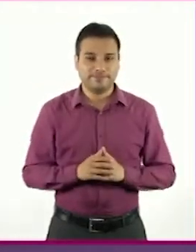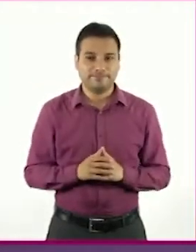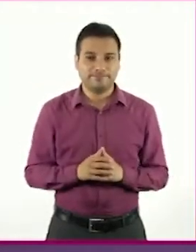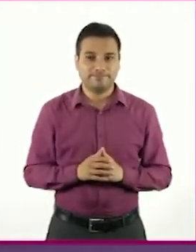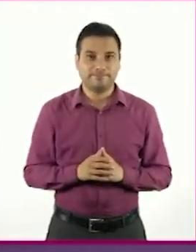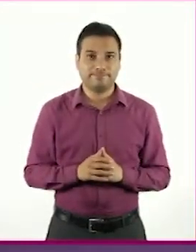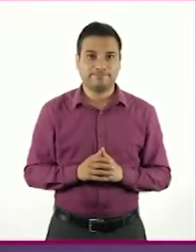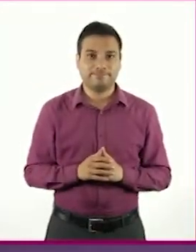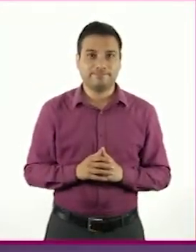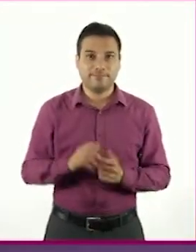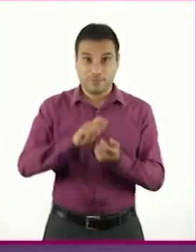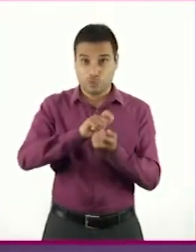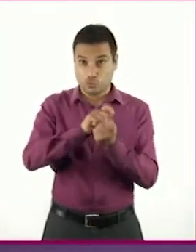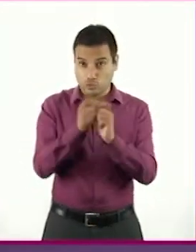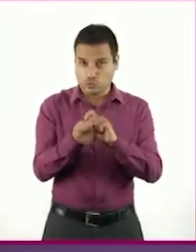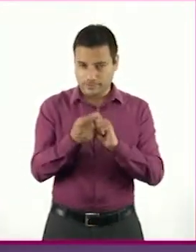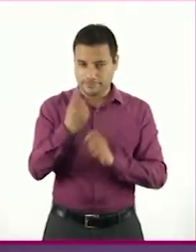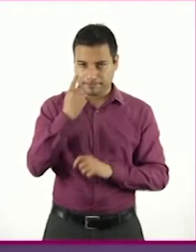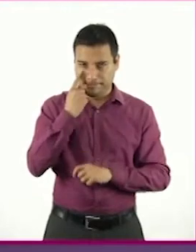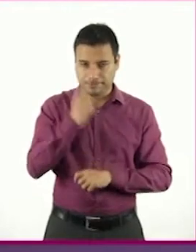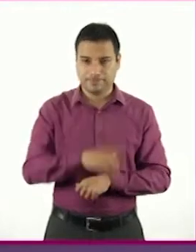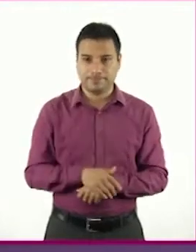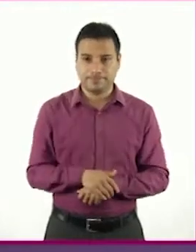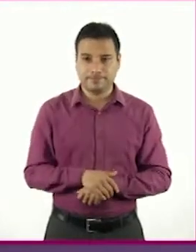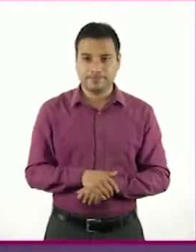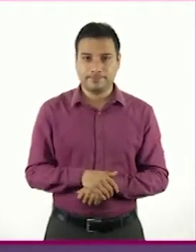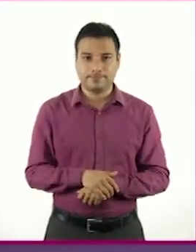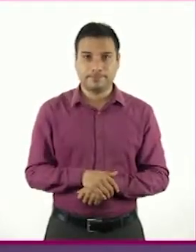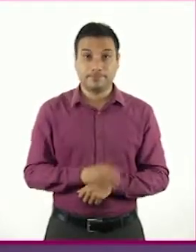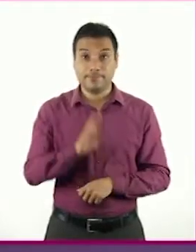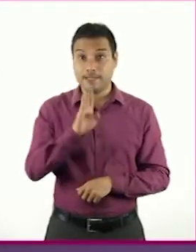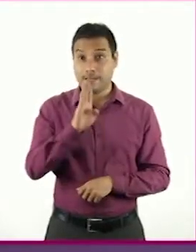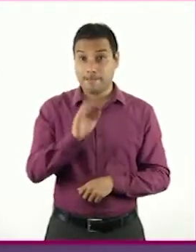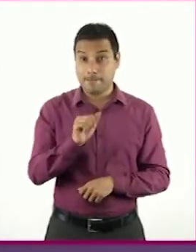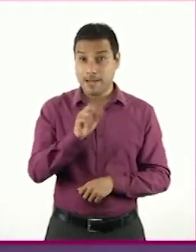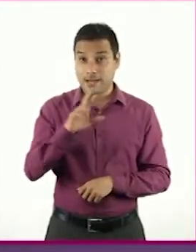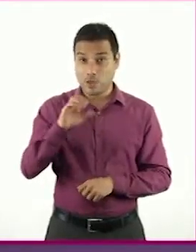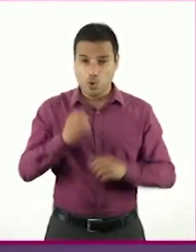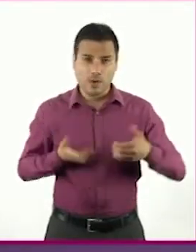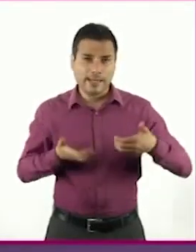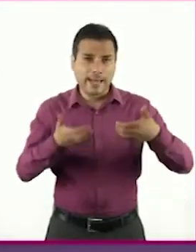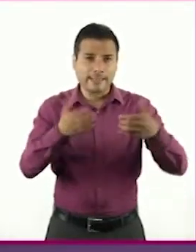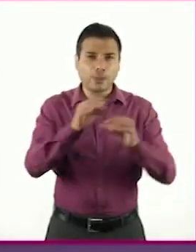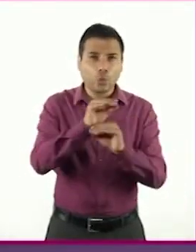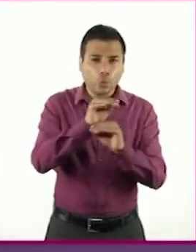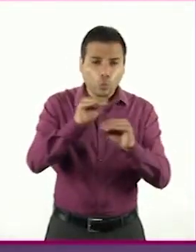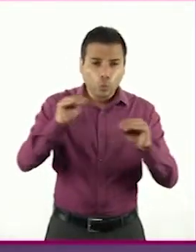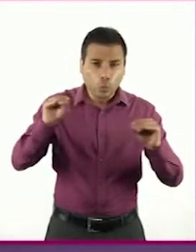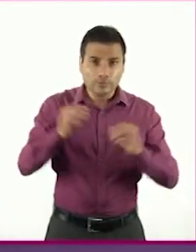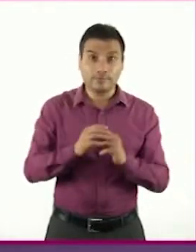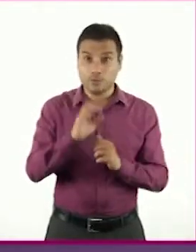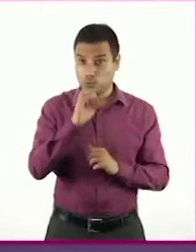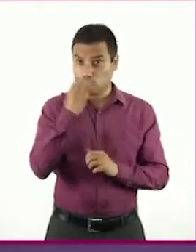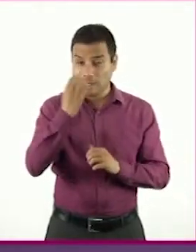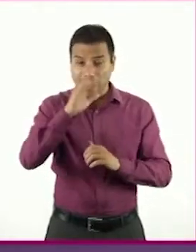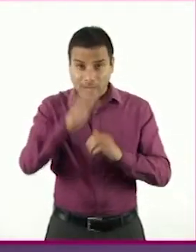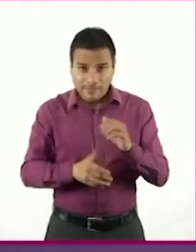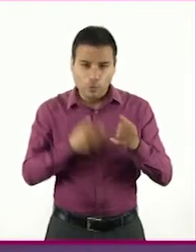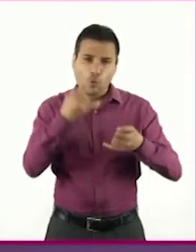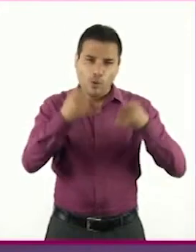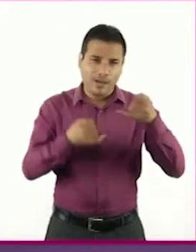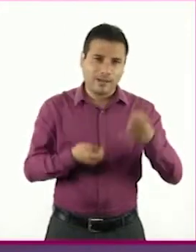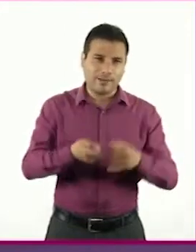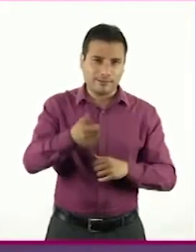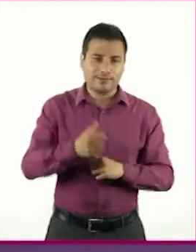el poema sería el siguiente: En el barrio, en la calle desierta, después de la escuela jugamos